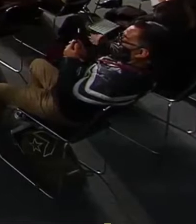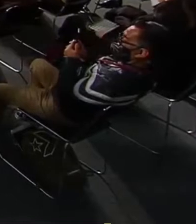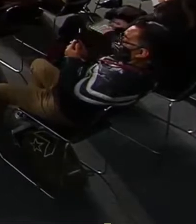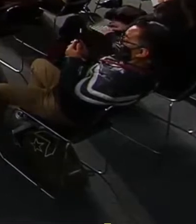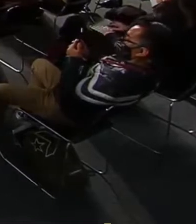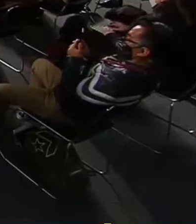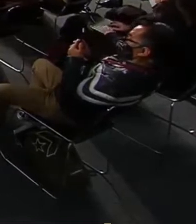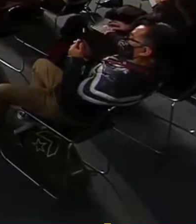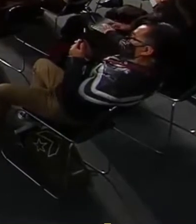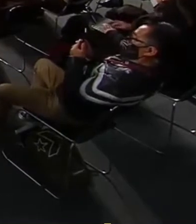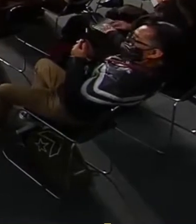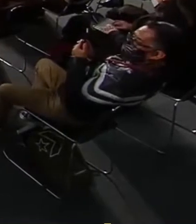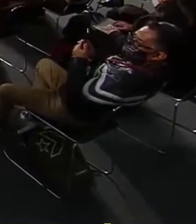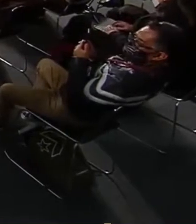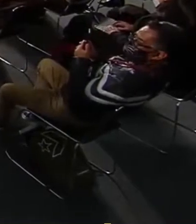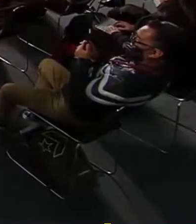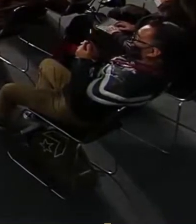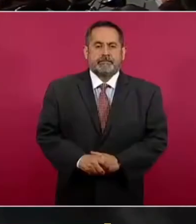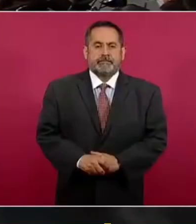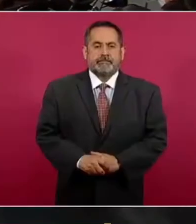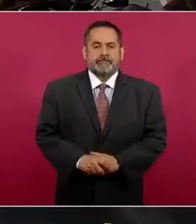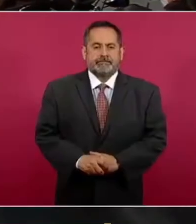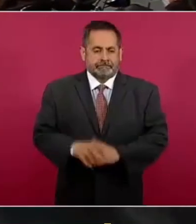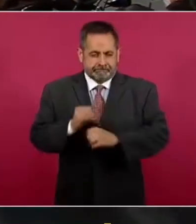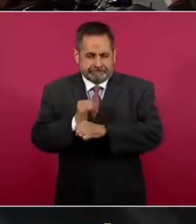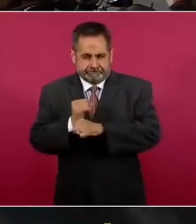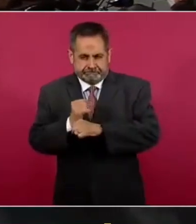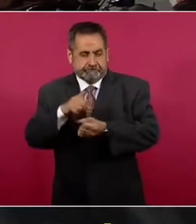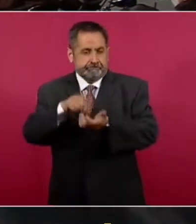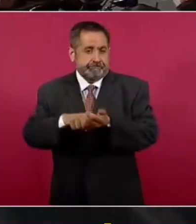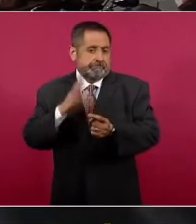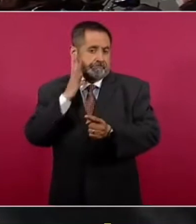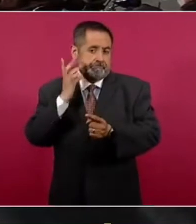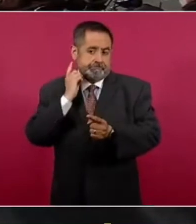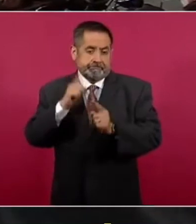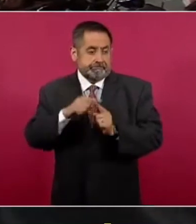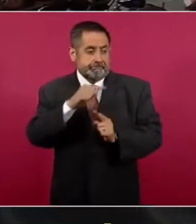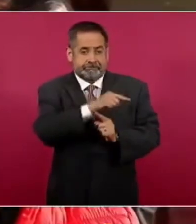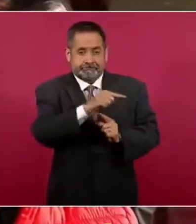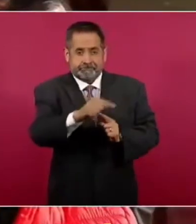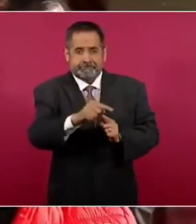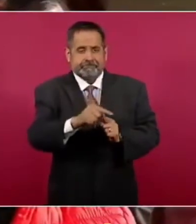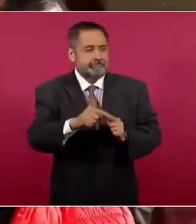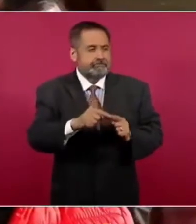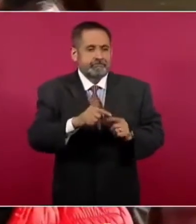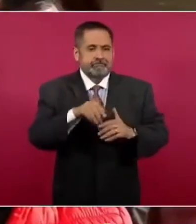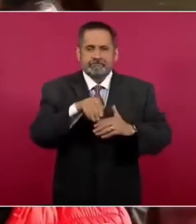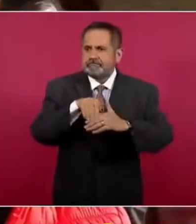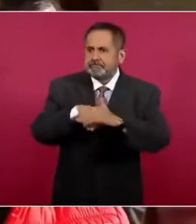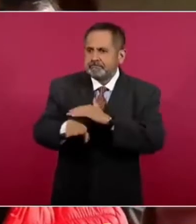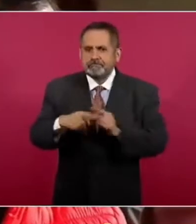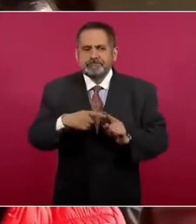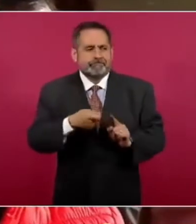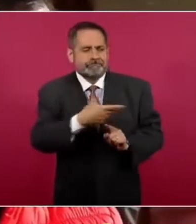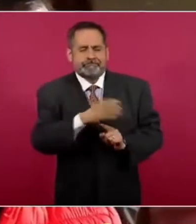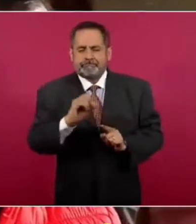o coyotes, como usted lo ha mencionado, de pues distintas empresas, tanto mexicanas como extranjeras, y